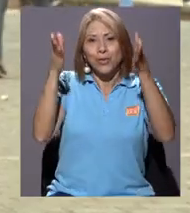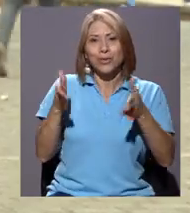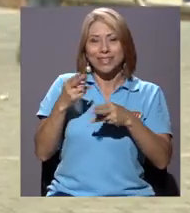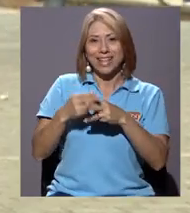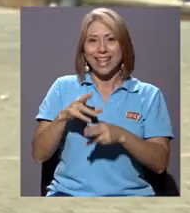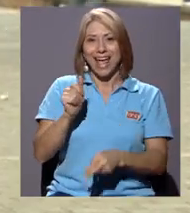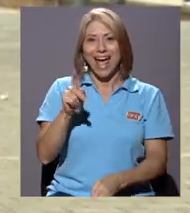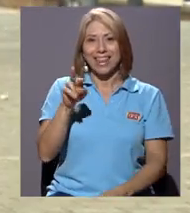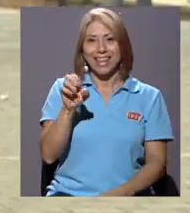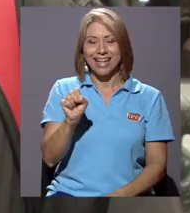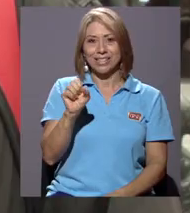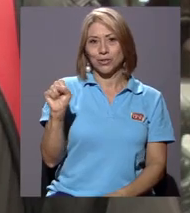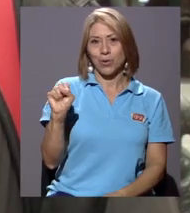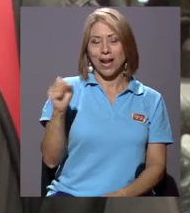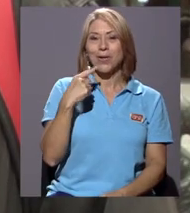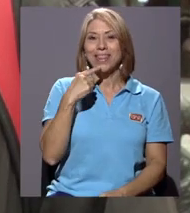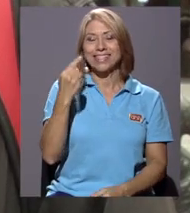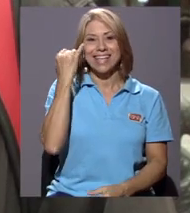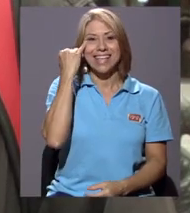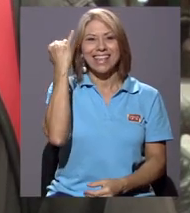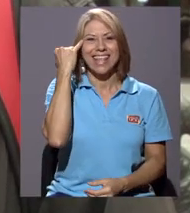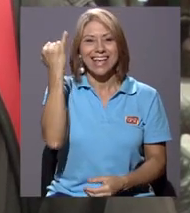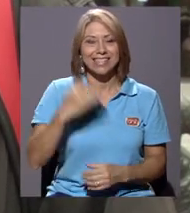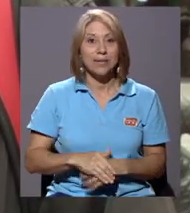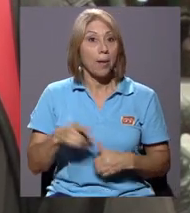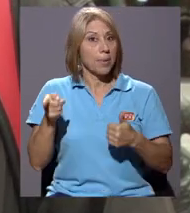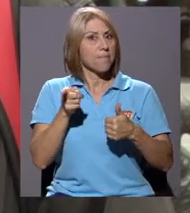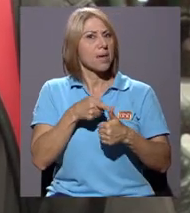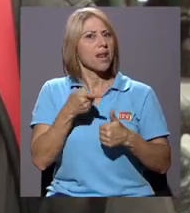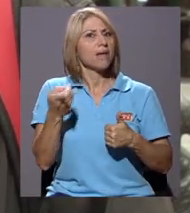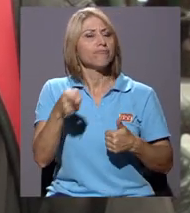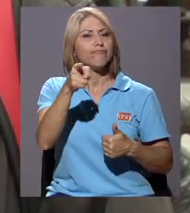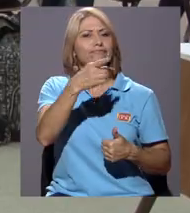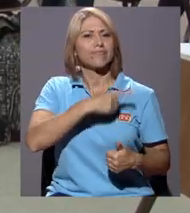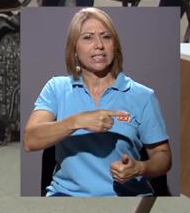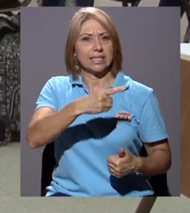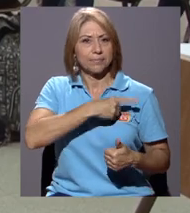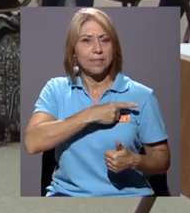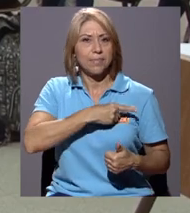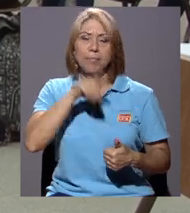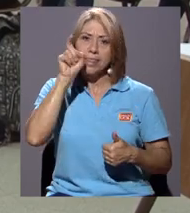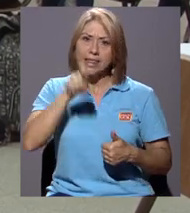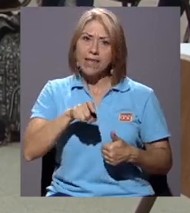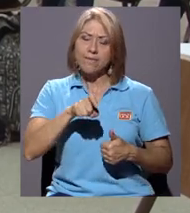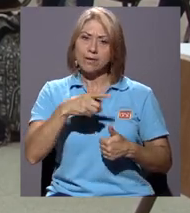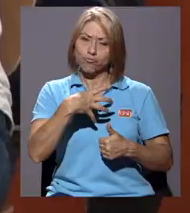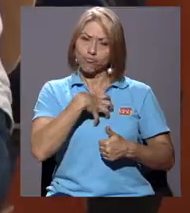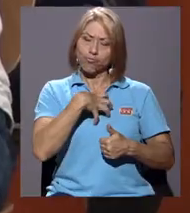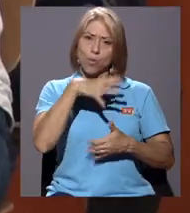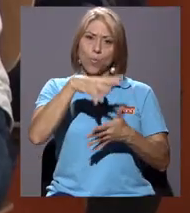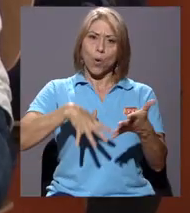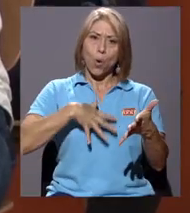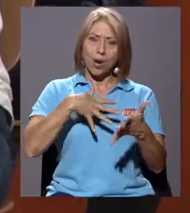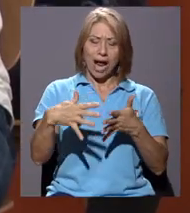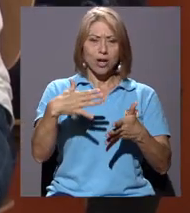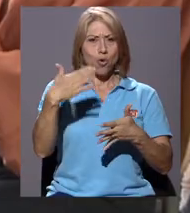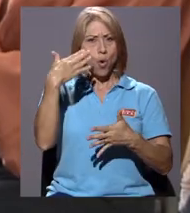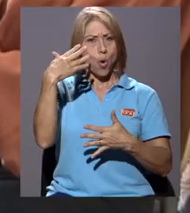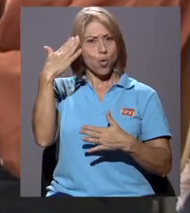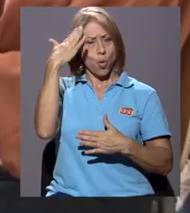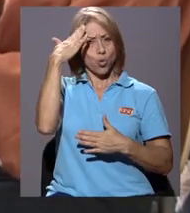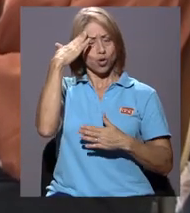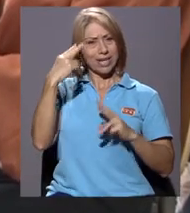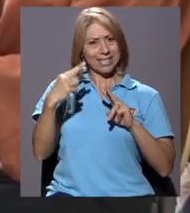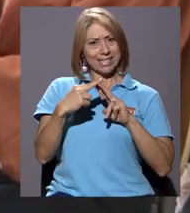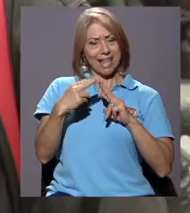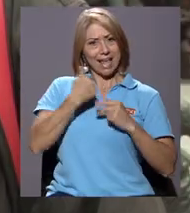da algunas ideas. La primera, disciplinamiento. Tienen que conformarse su propio horario, conocerse a sí mismos. Si